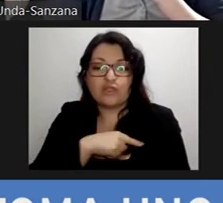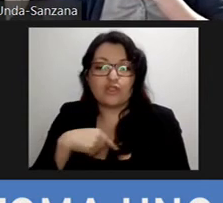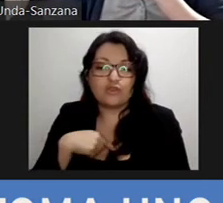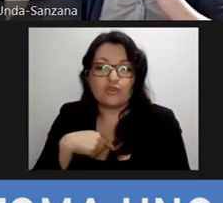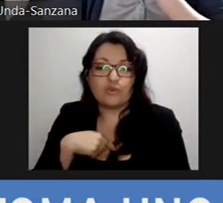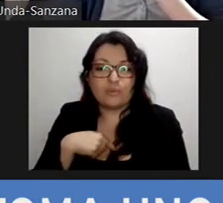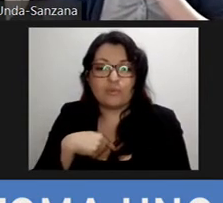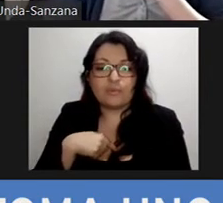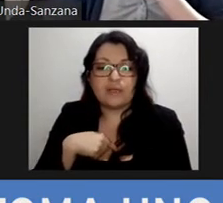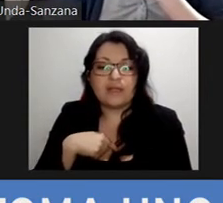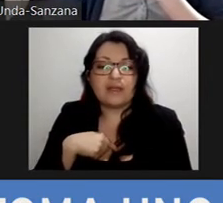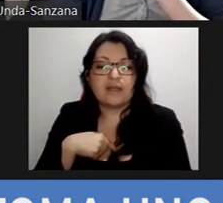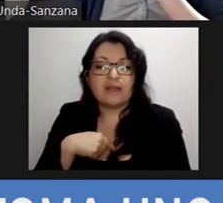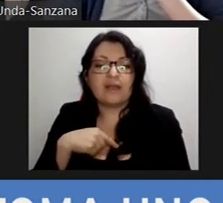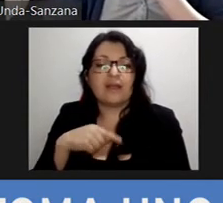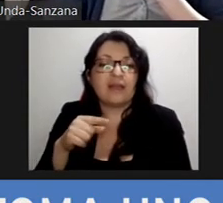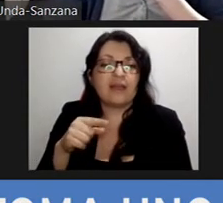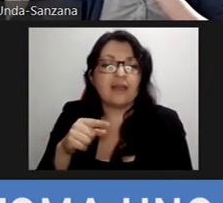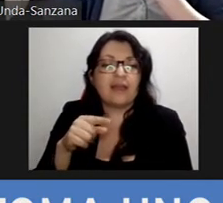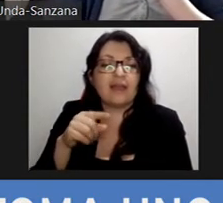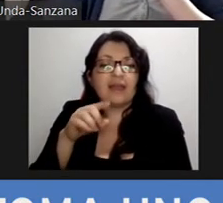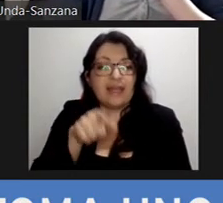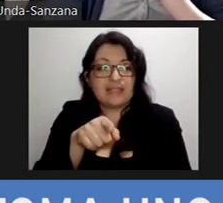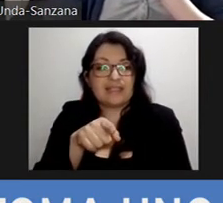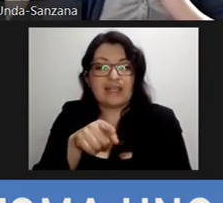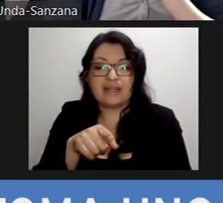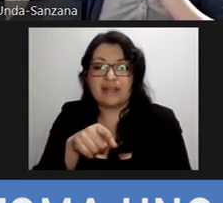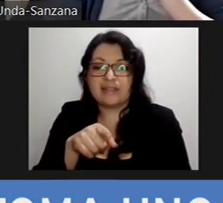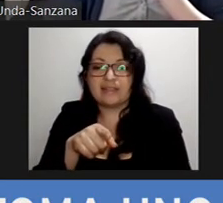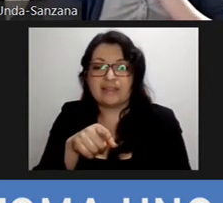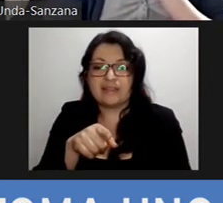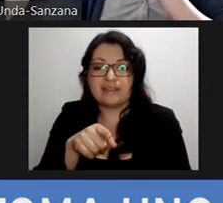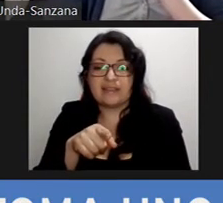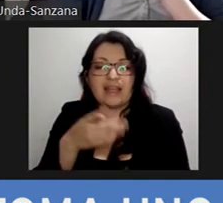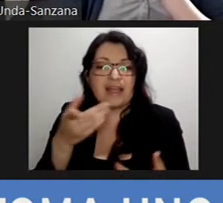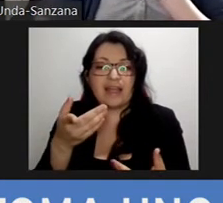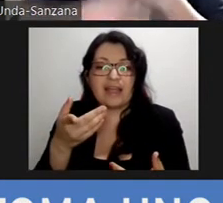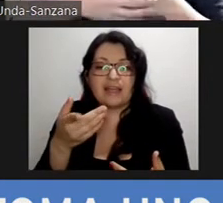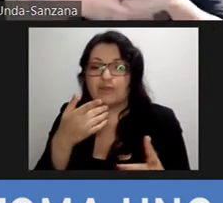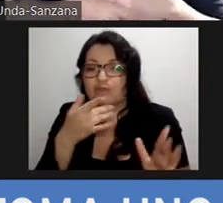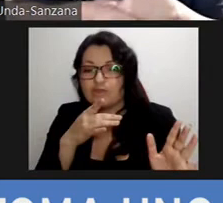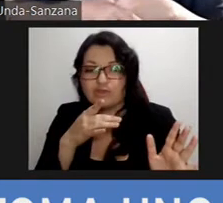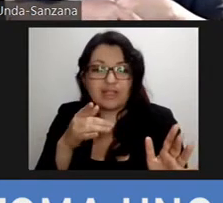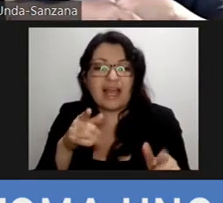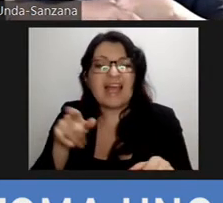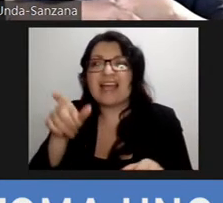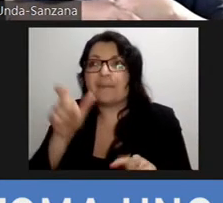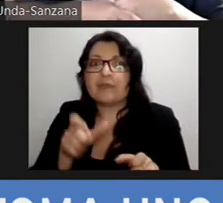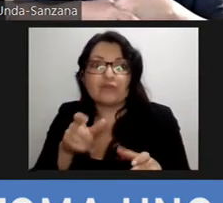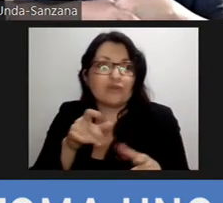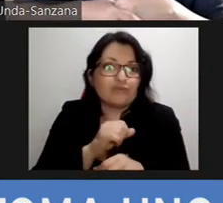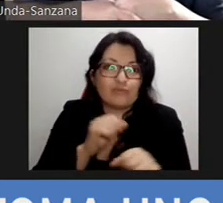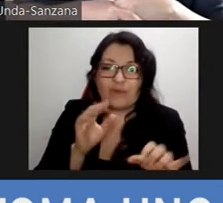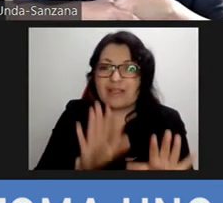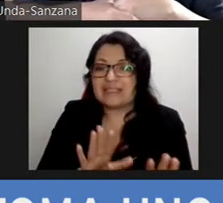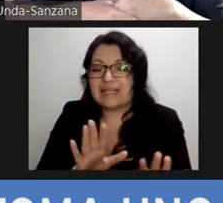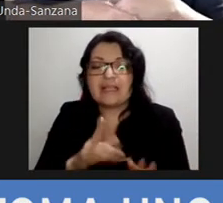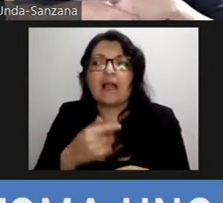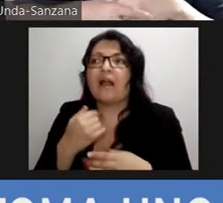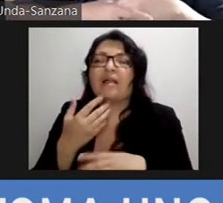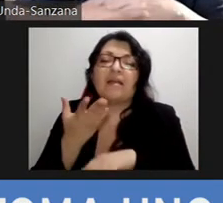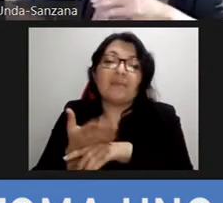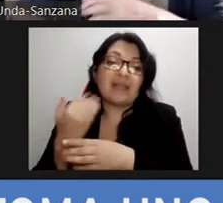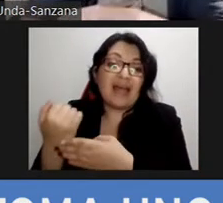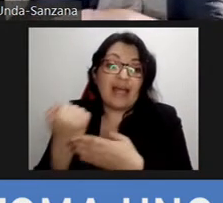apellido Paraskevopoulos, ¿ya? Y como él no está ahí todo el tiempo, le pide ayuda a